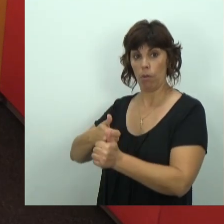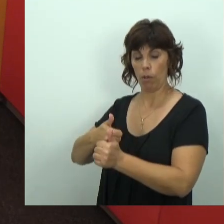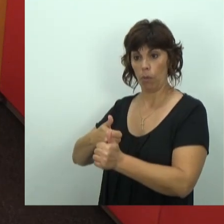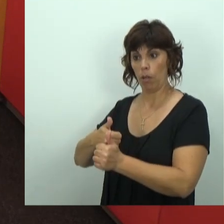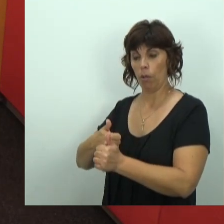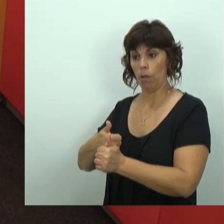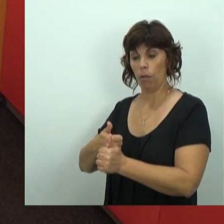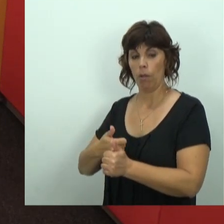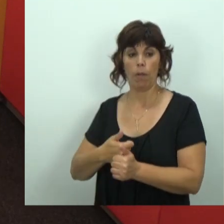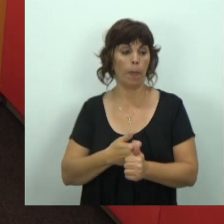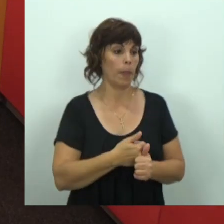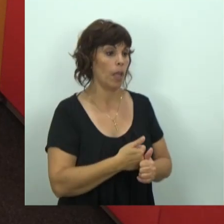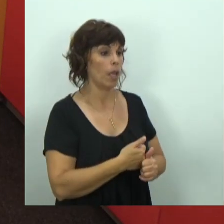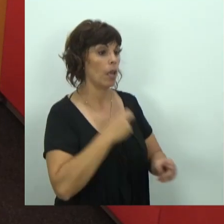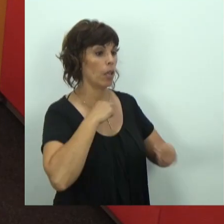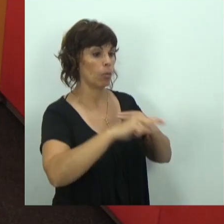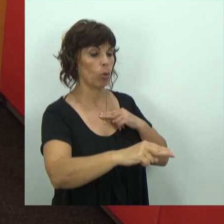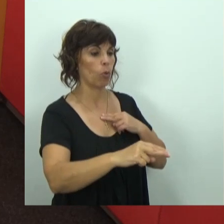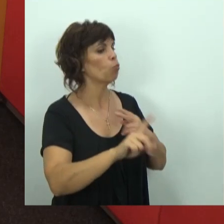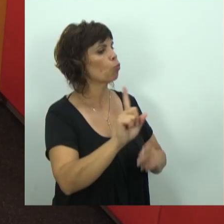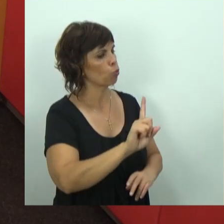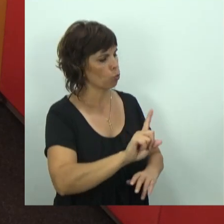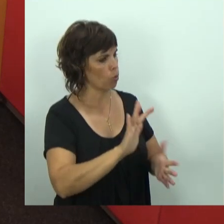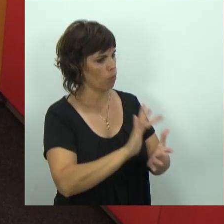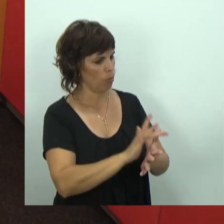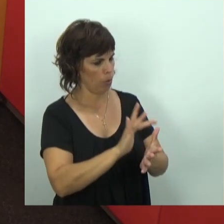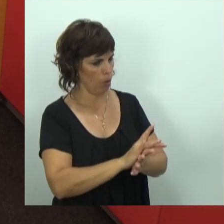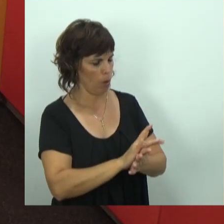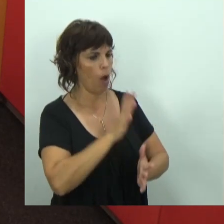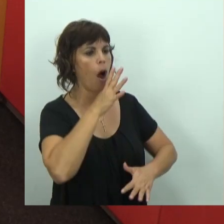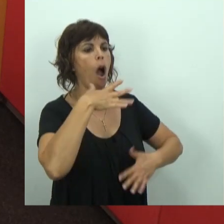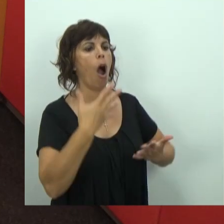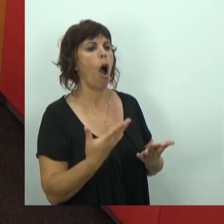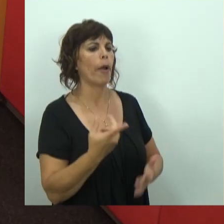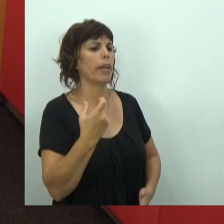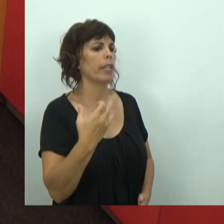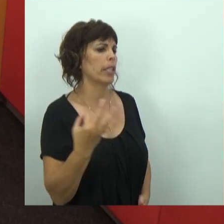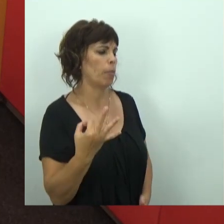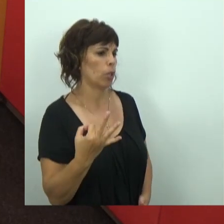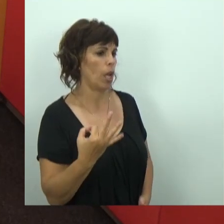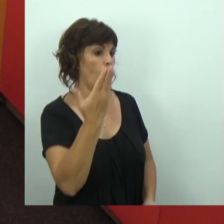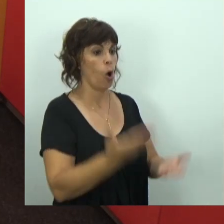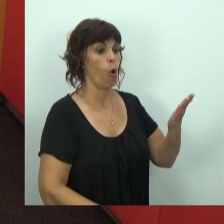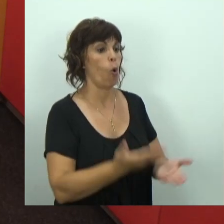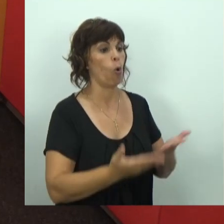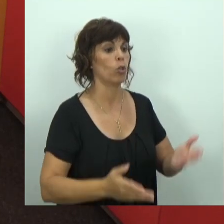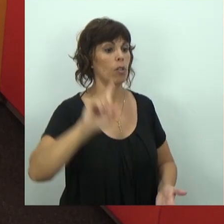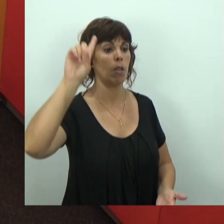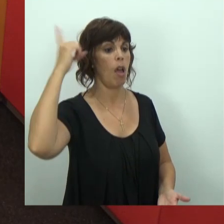Y ese hombre dijo: déjalo ahora, es necesario cumplir toda la justicia de